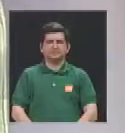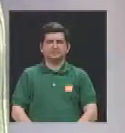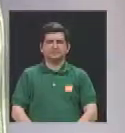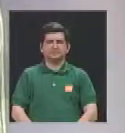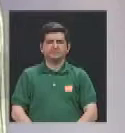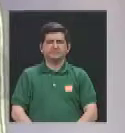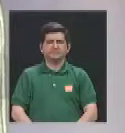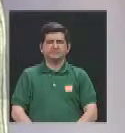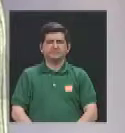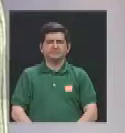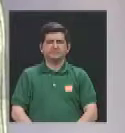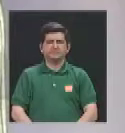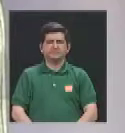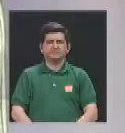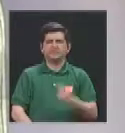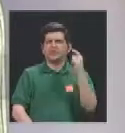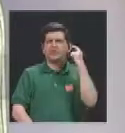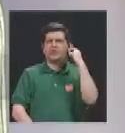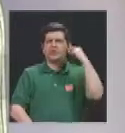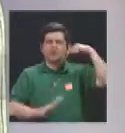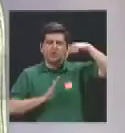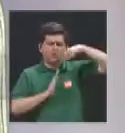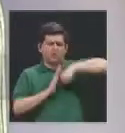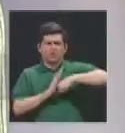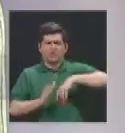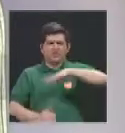genios. Digamos,